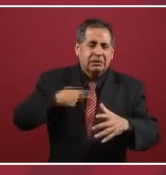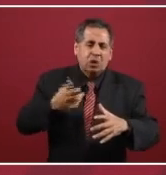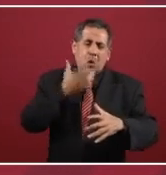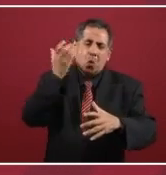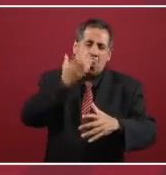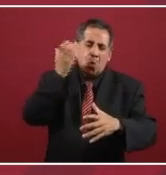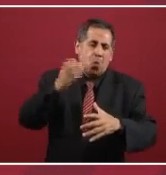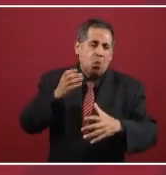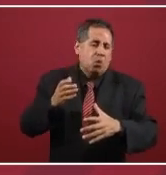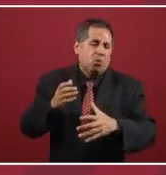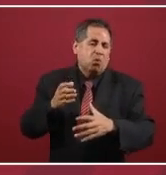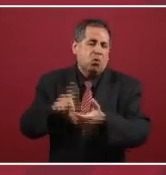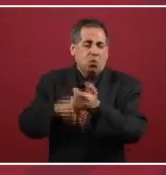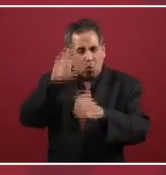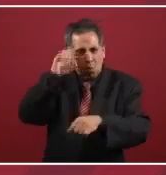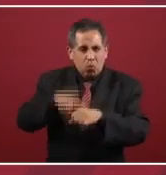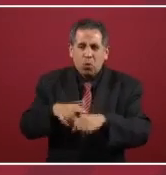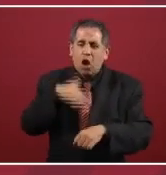error y una infamia.